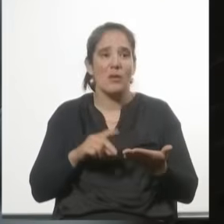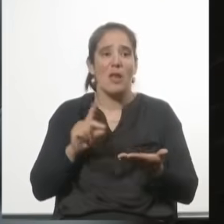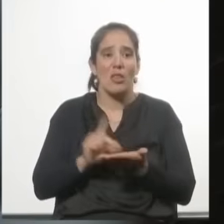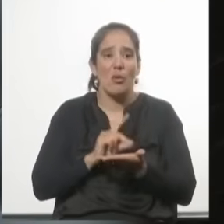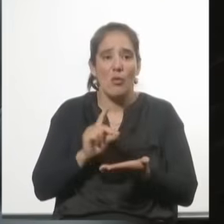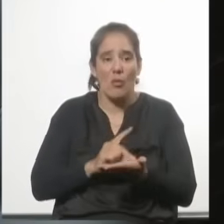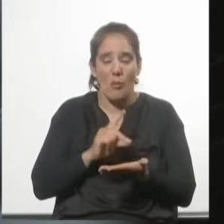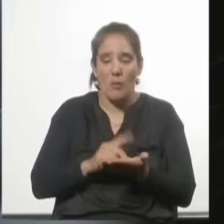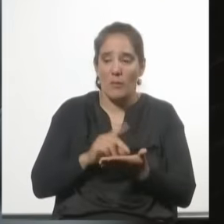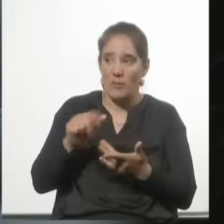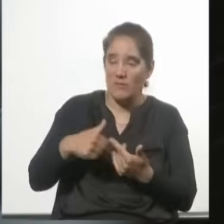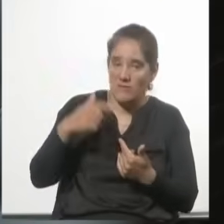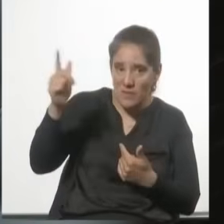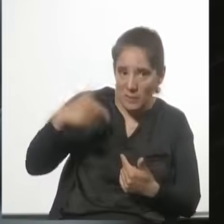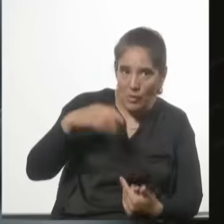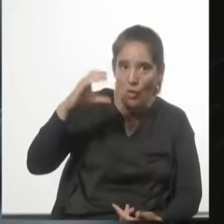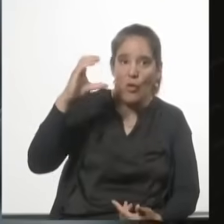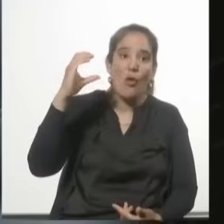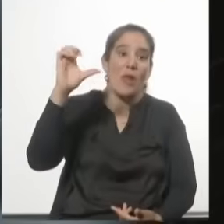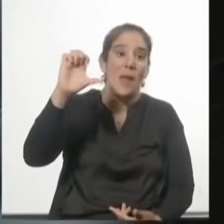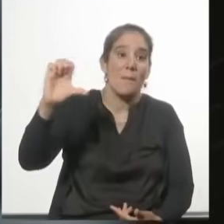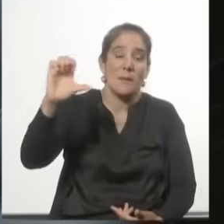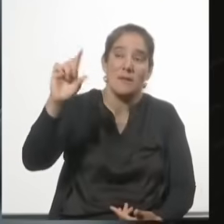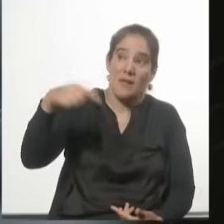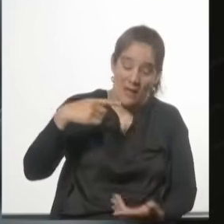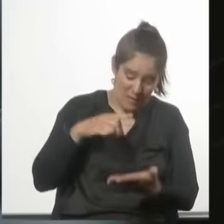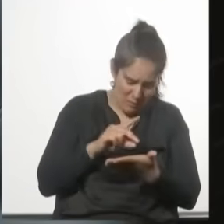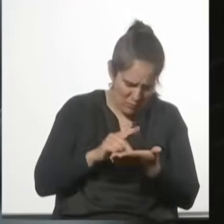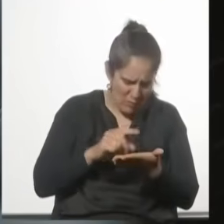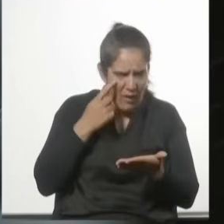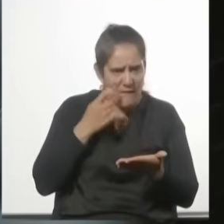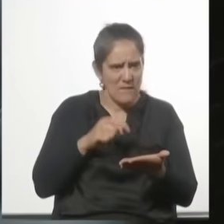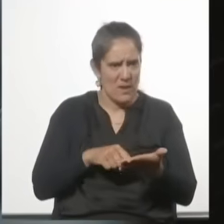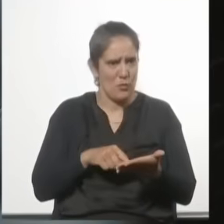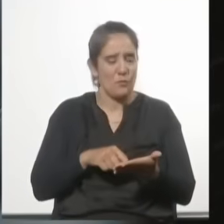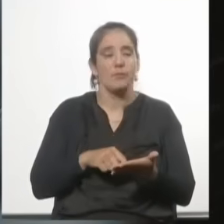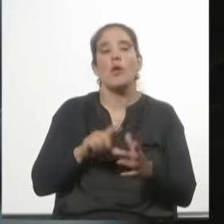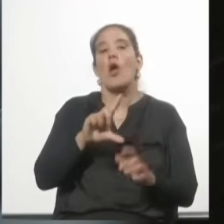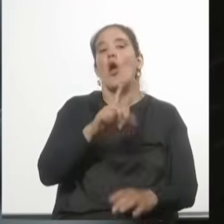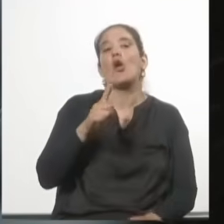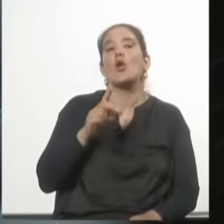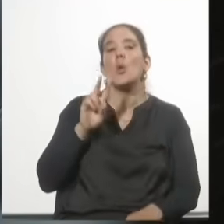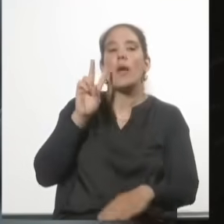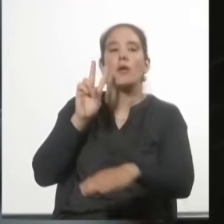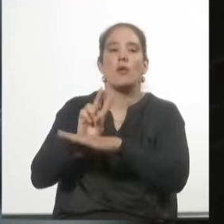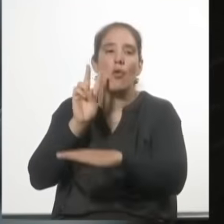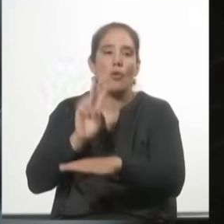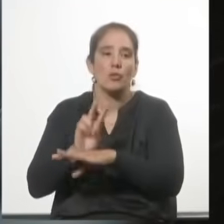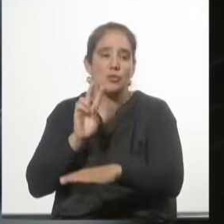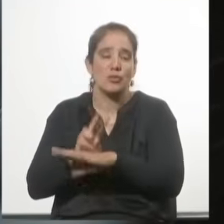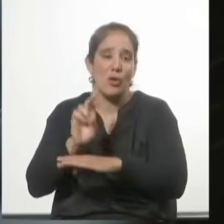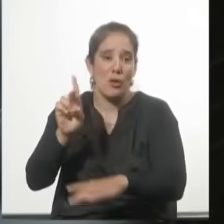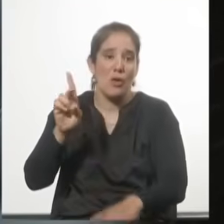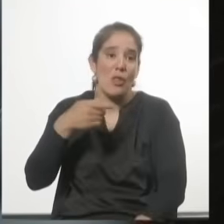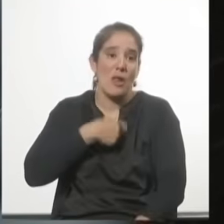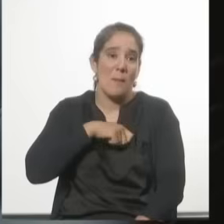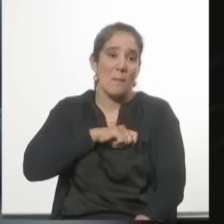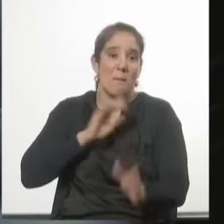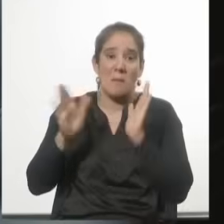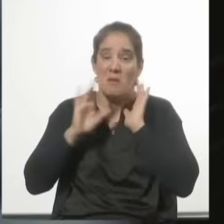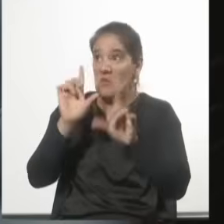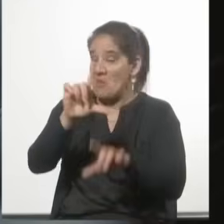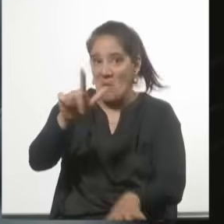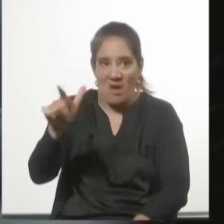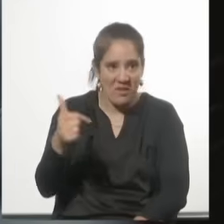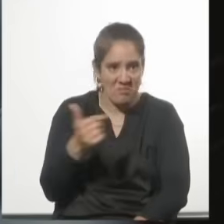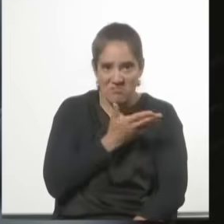documentos agregados por Cardama se desprende que no surge el control por parte del notario de la personería jurídica de la empresa